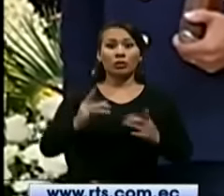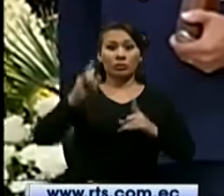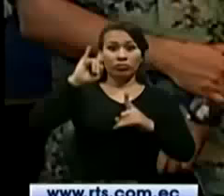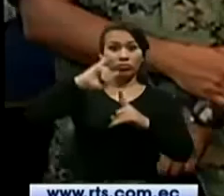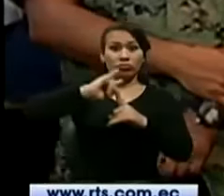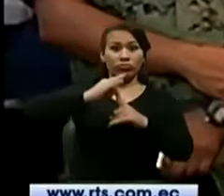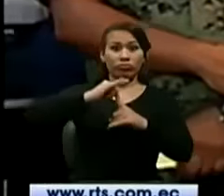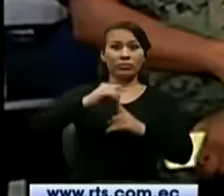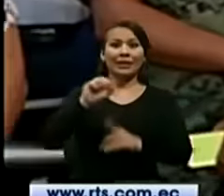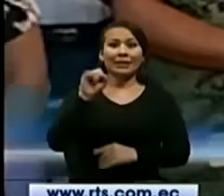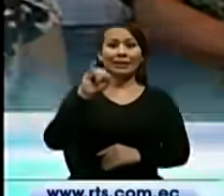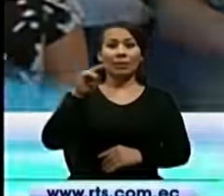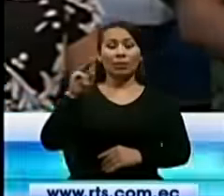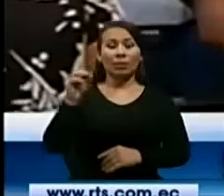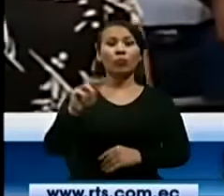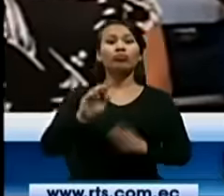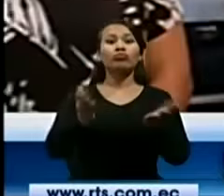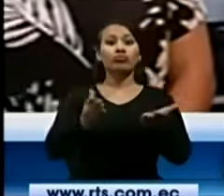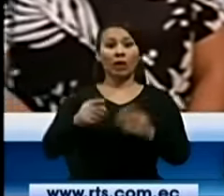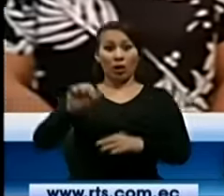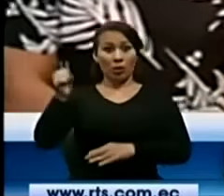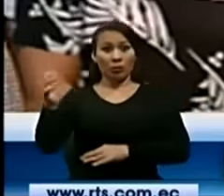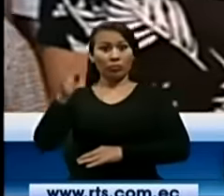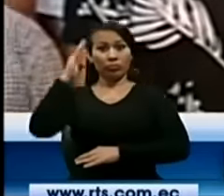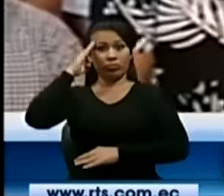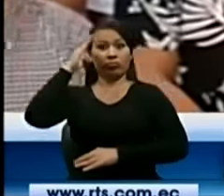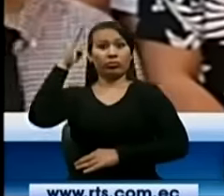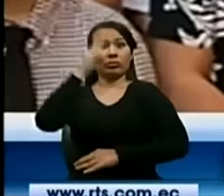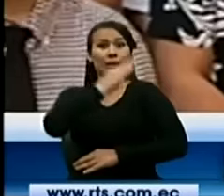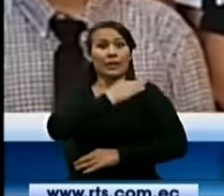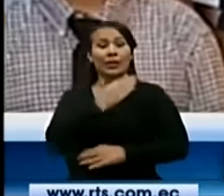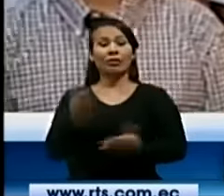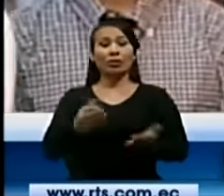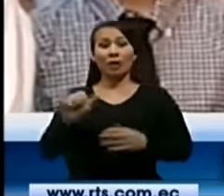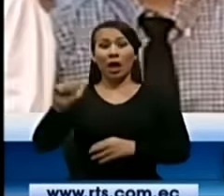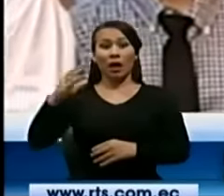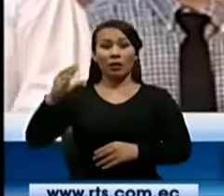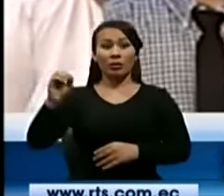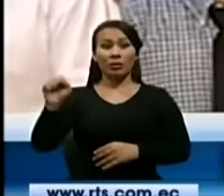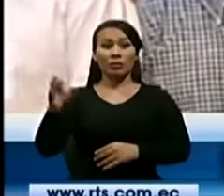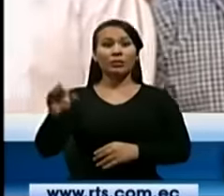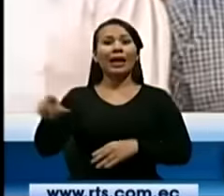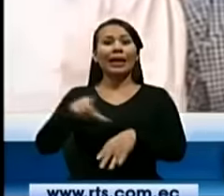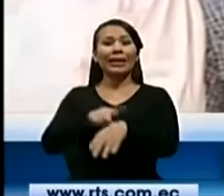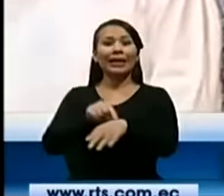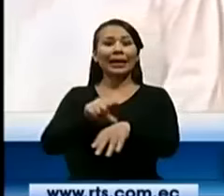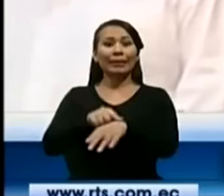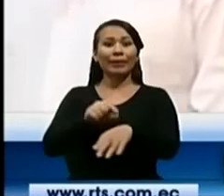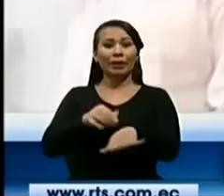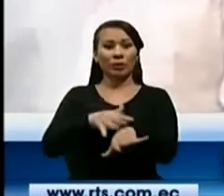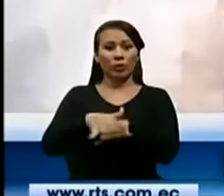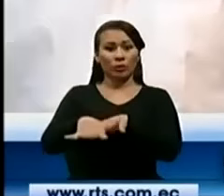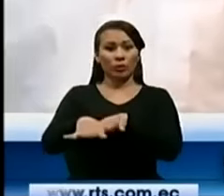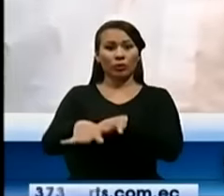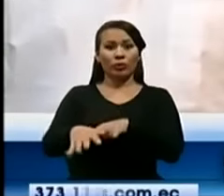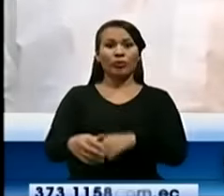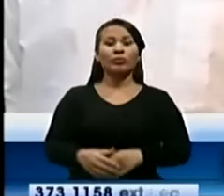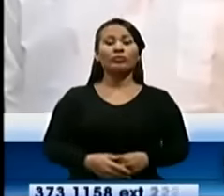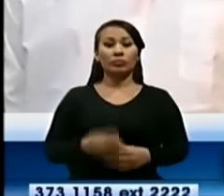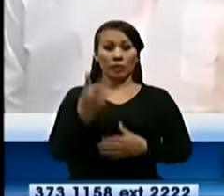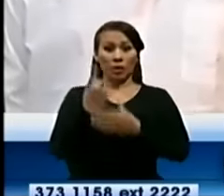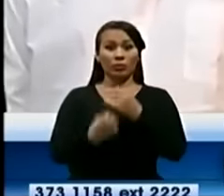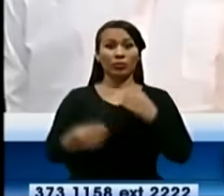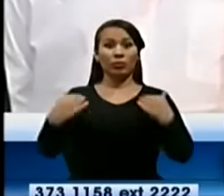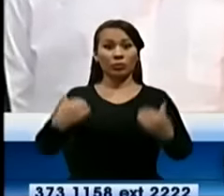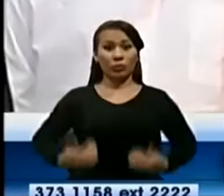Bolívar. Los restos del teniente Mena Acosta se los trasladó al cantón Quevedo, en Los Ríos, y los cadáveres